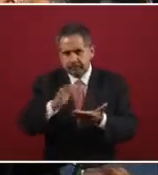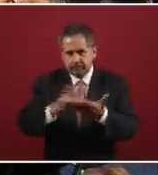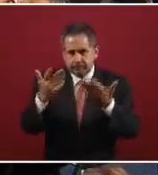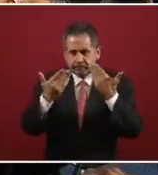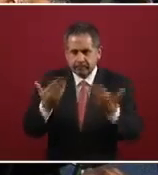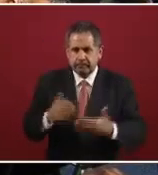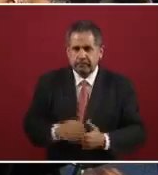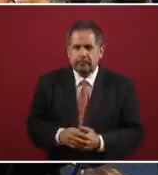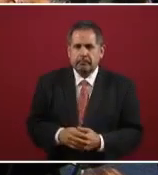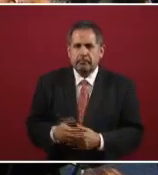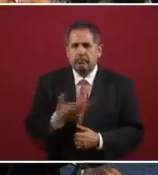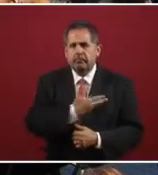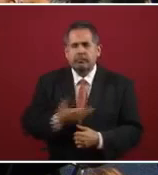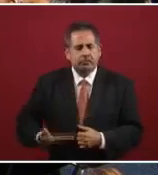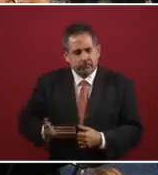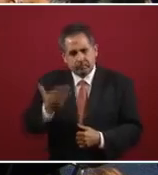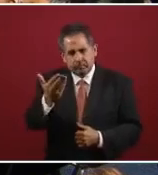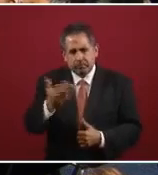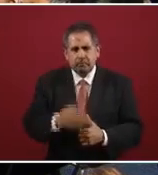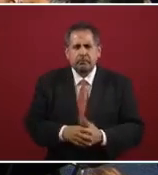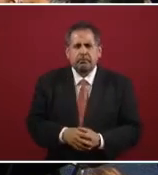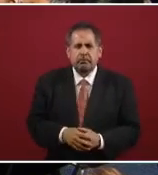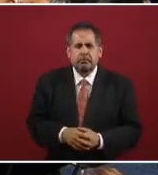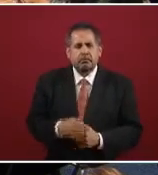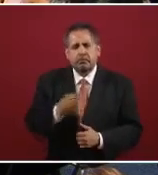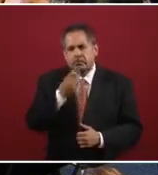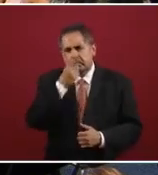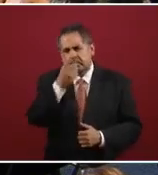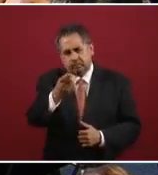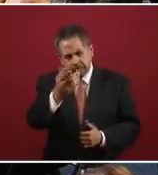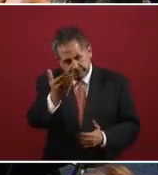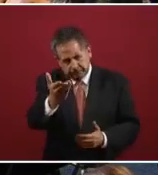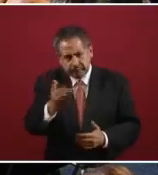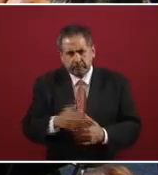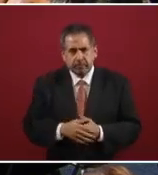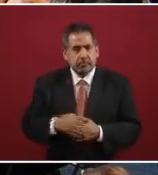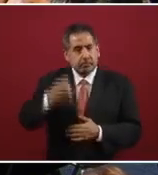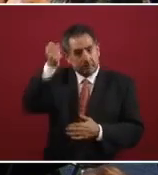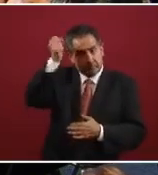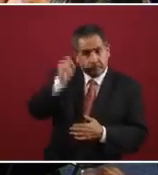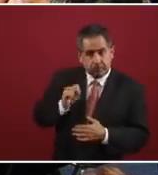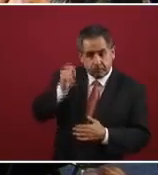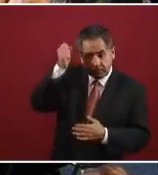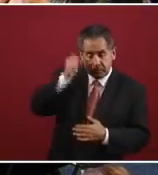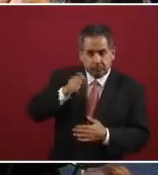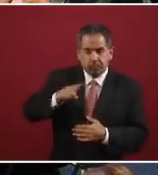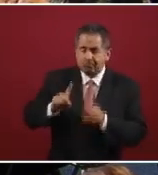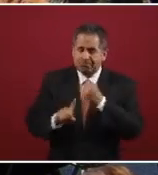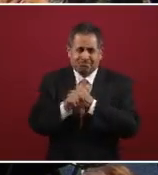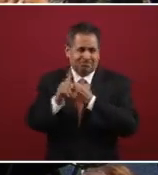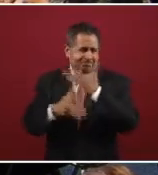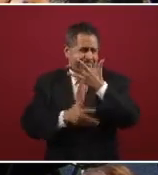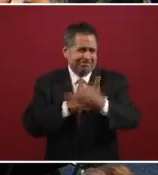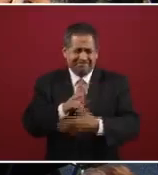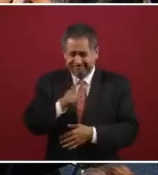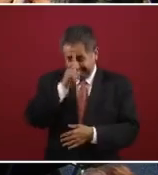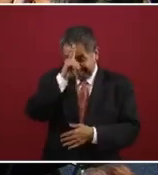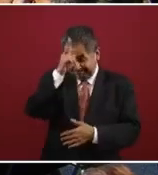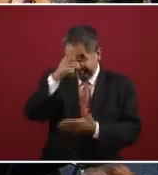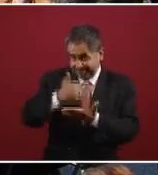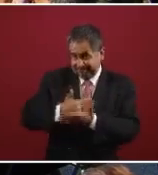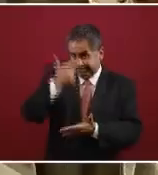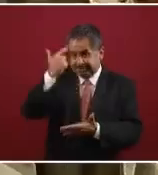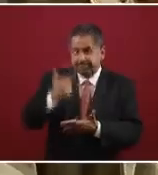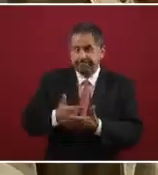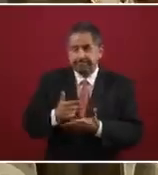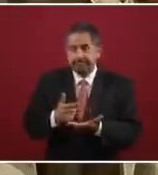dario profeco presidente quiero decirle que sinaloa estamos en la violencia estamos